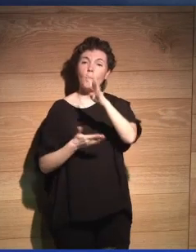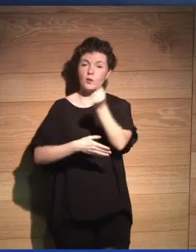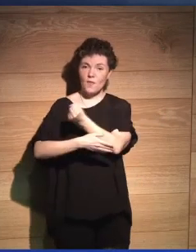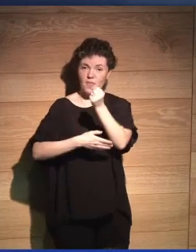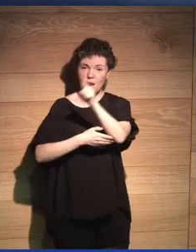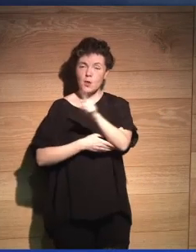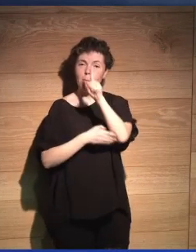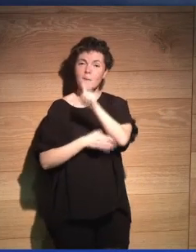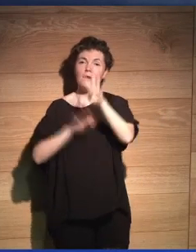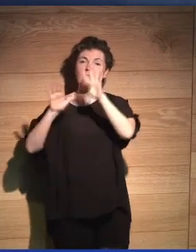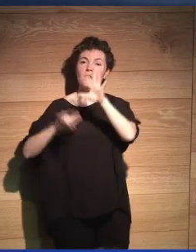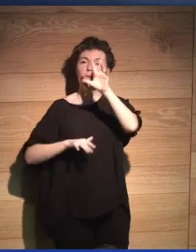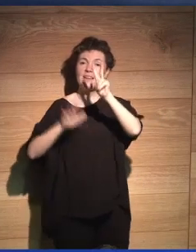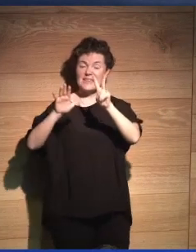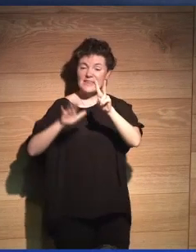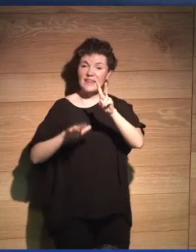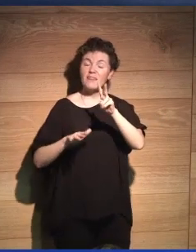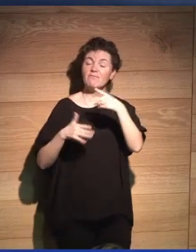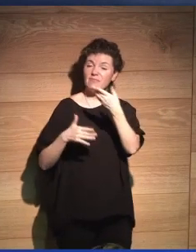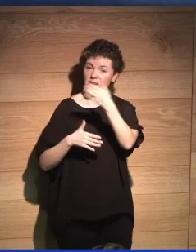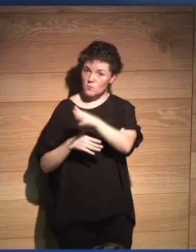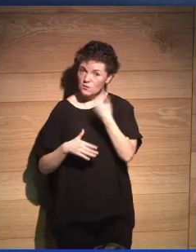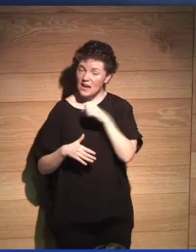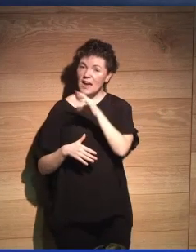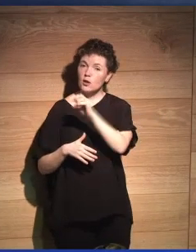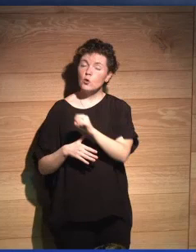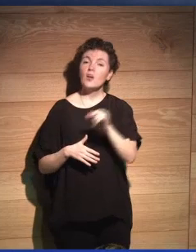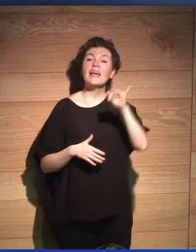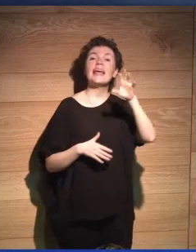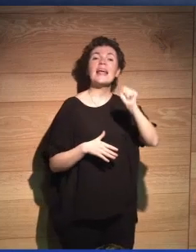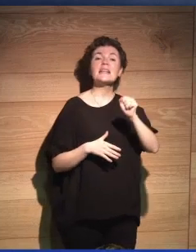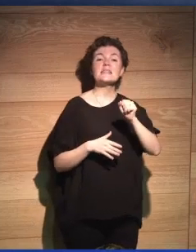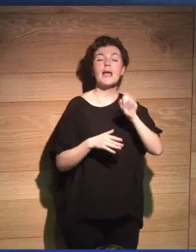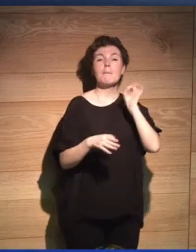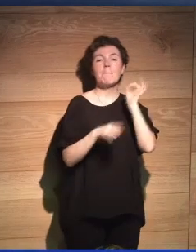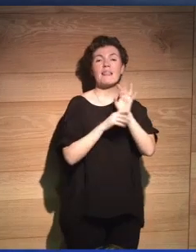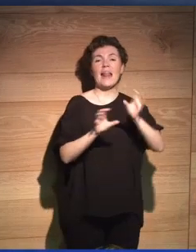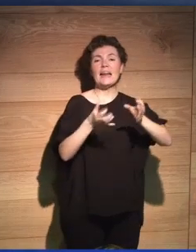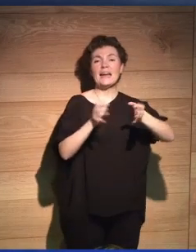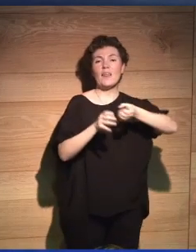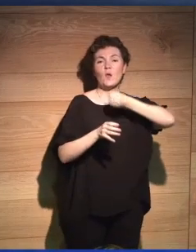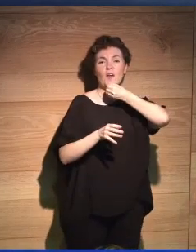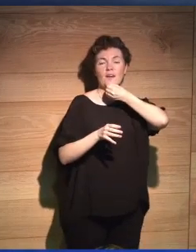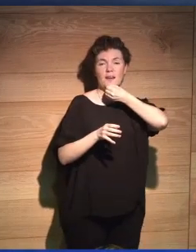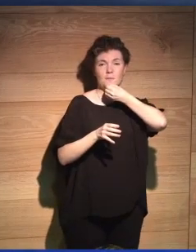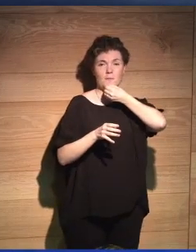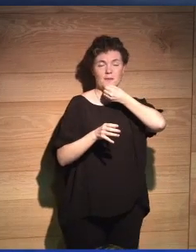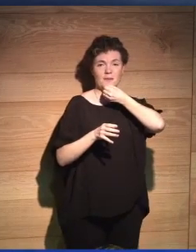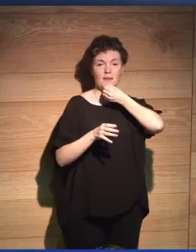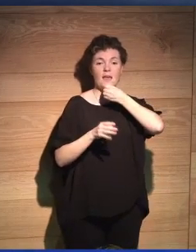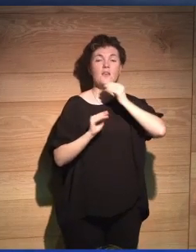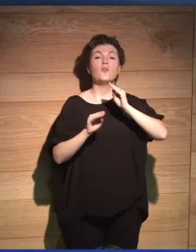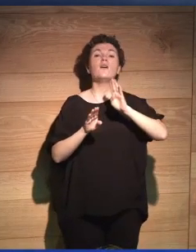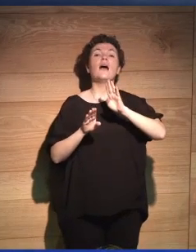del año 57, Ilsa mandó un radiograma a Aldofina, la hija